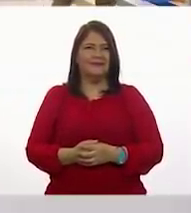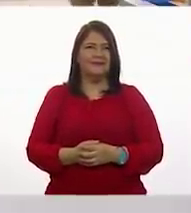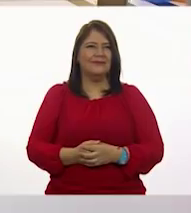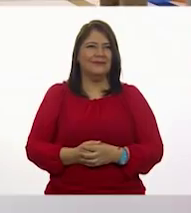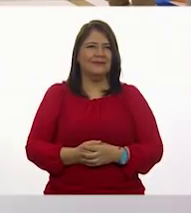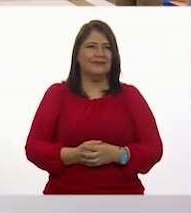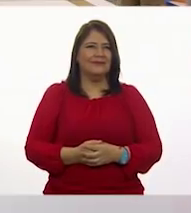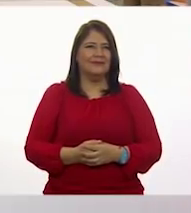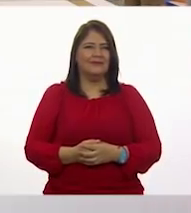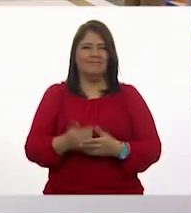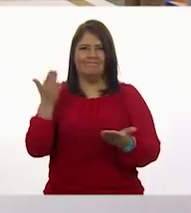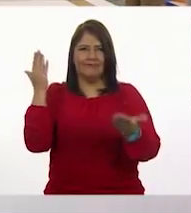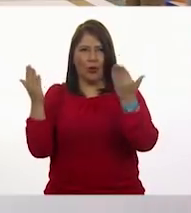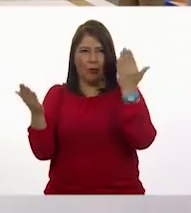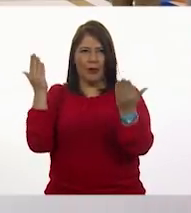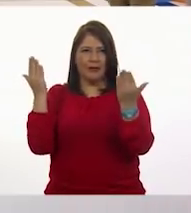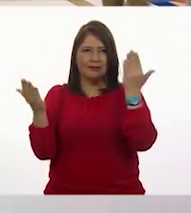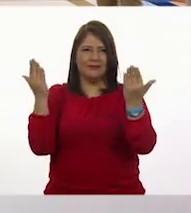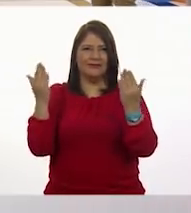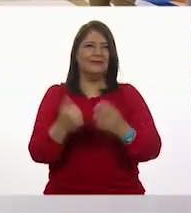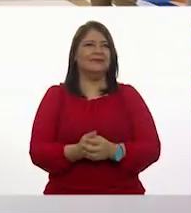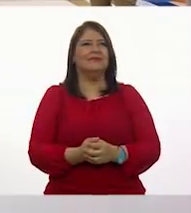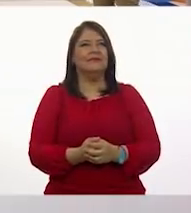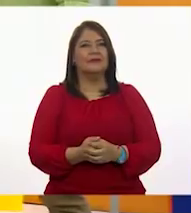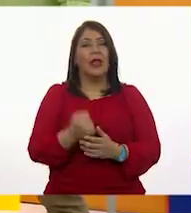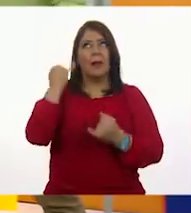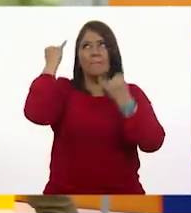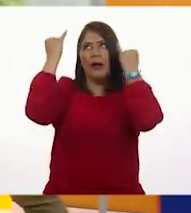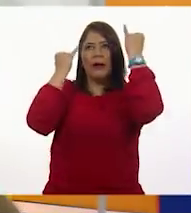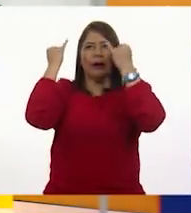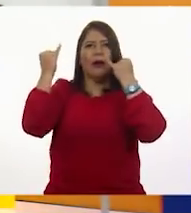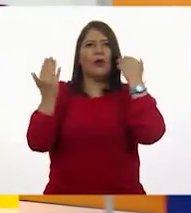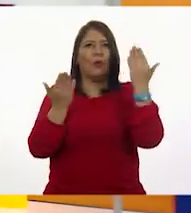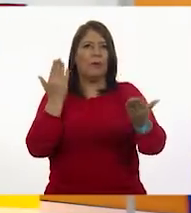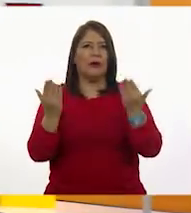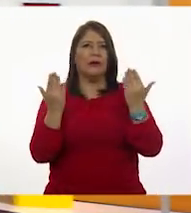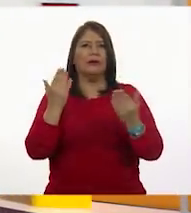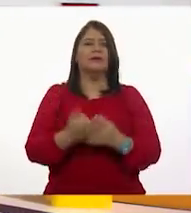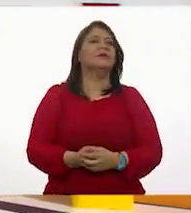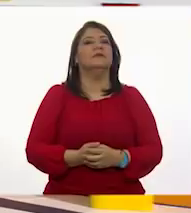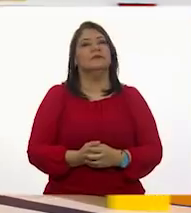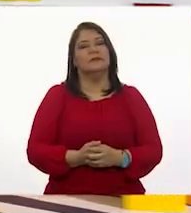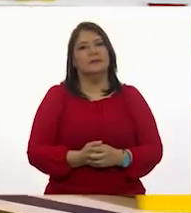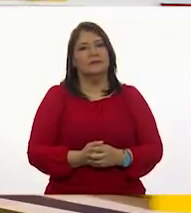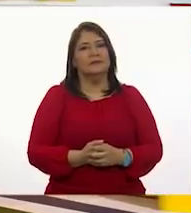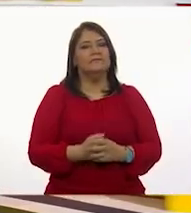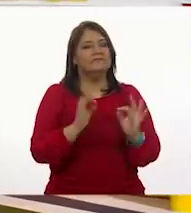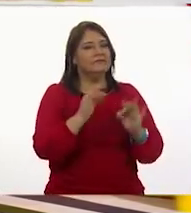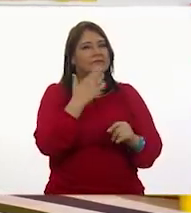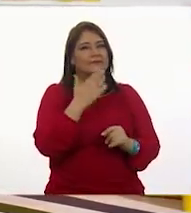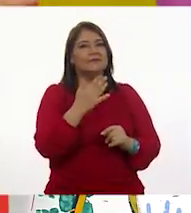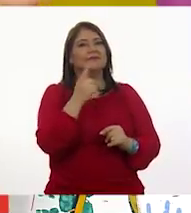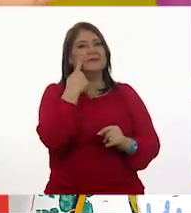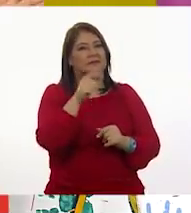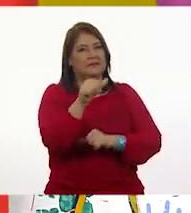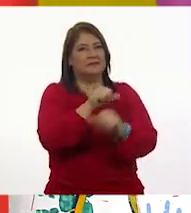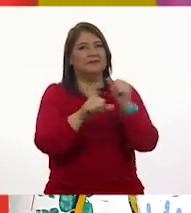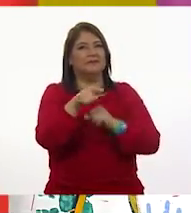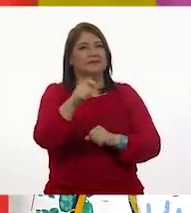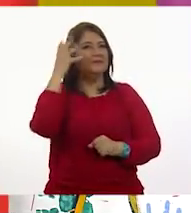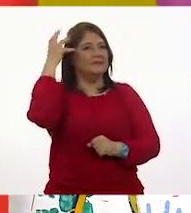aquí está, entonces, comparar. Ya perfecto. Tenemos imaginar y comparar. Comparar, perfecto. Uh-huh. Ahora es su turno de Panchito.